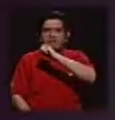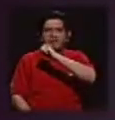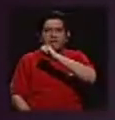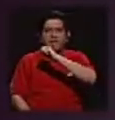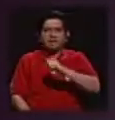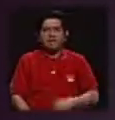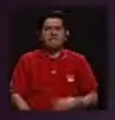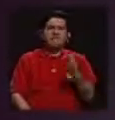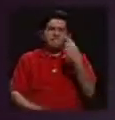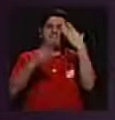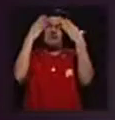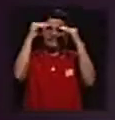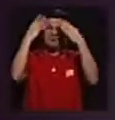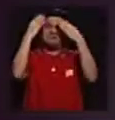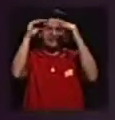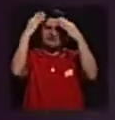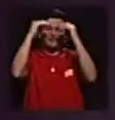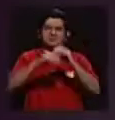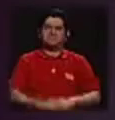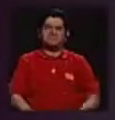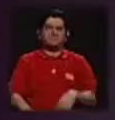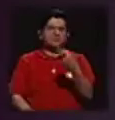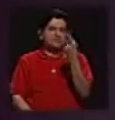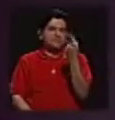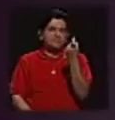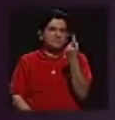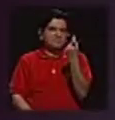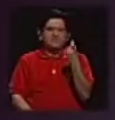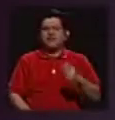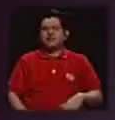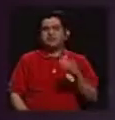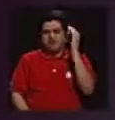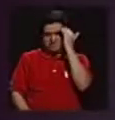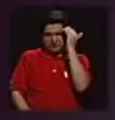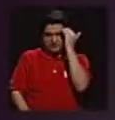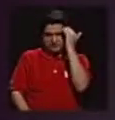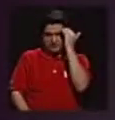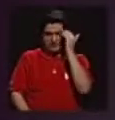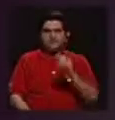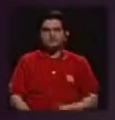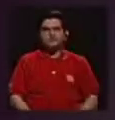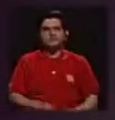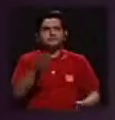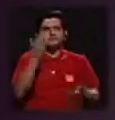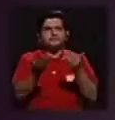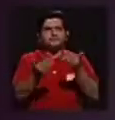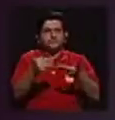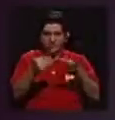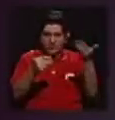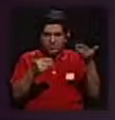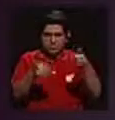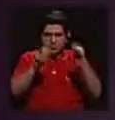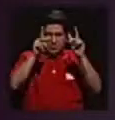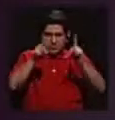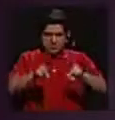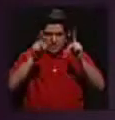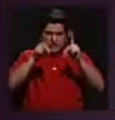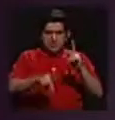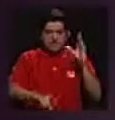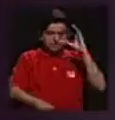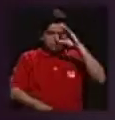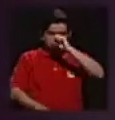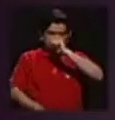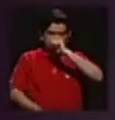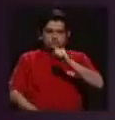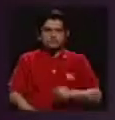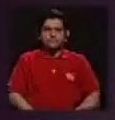que hay desinformación, falta de conocimiento, falta de, digamos, de elementos que permitan a las personas reconocer